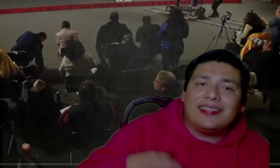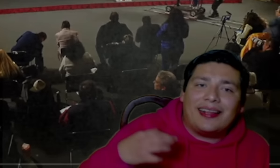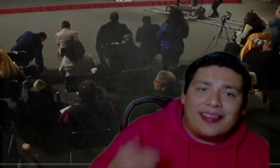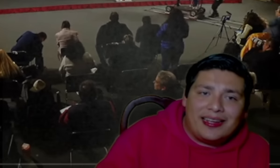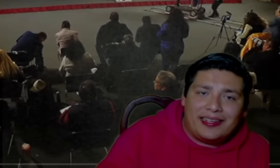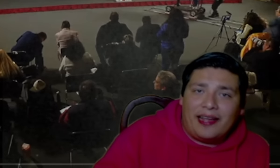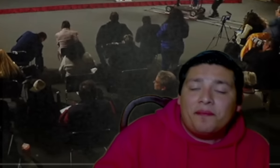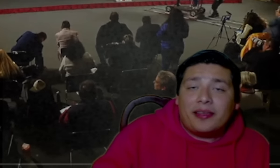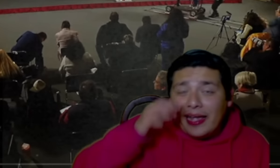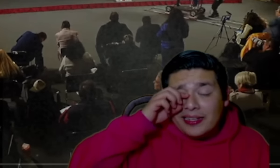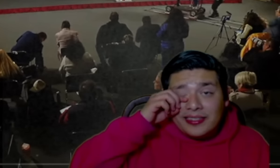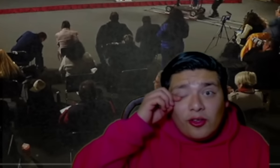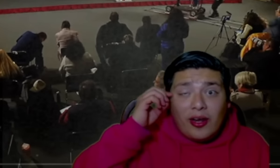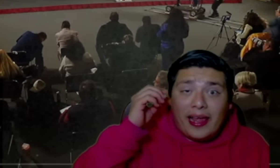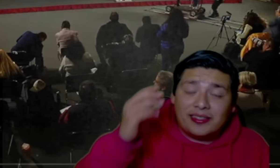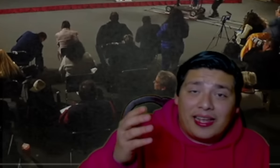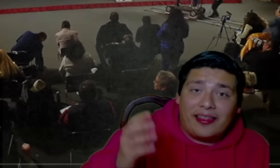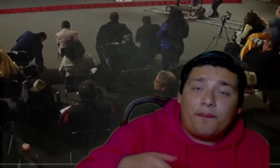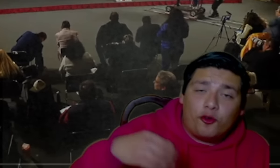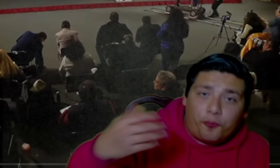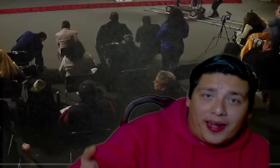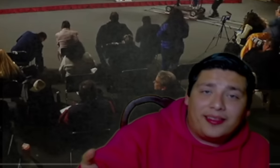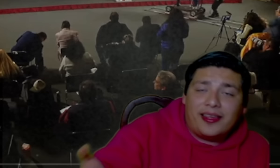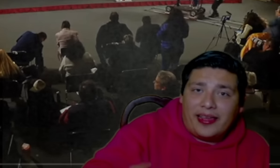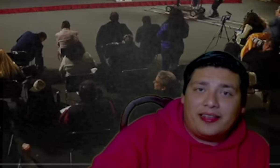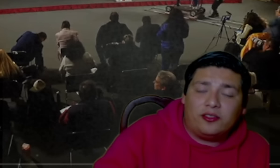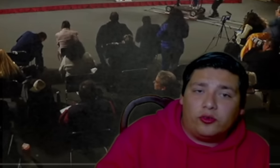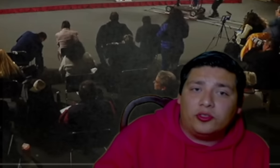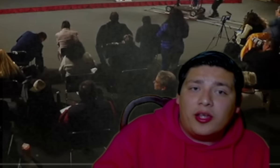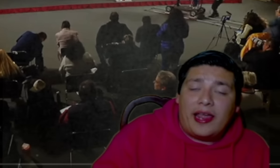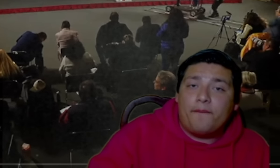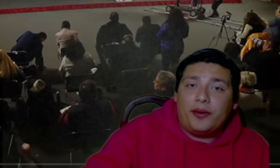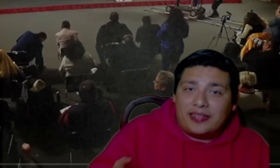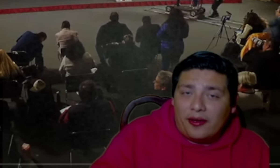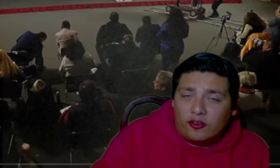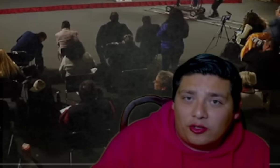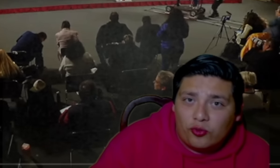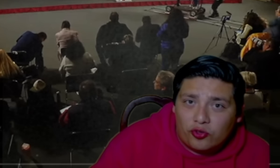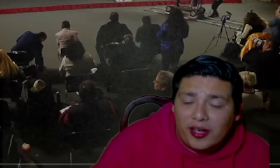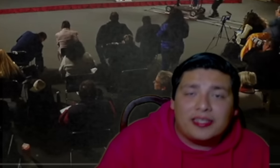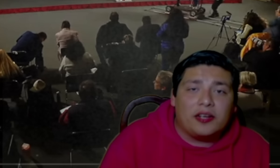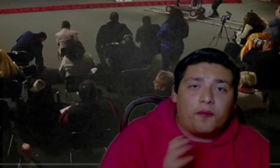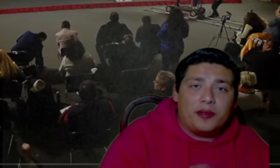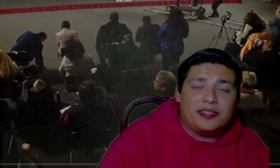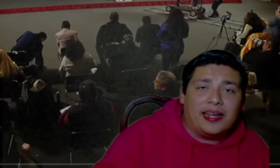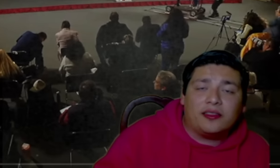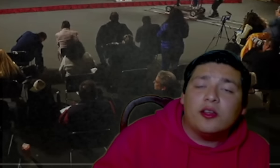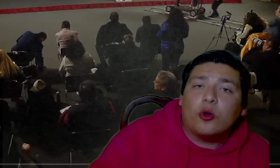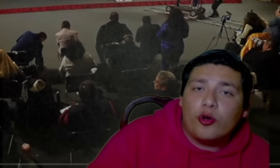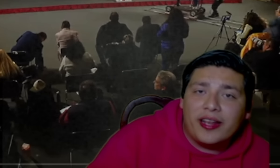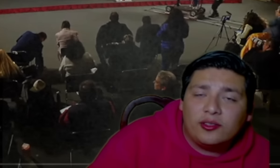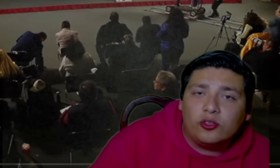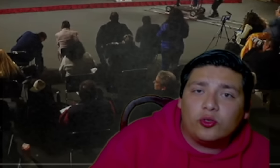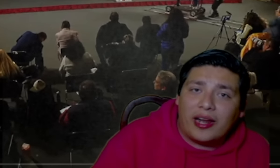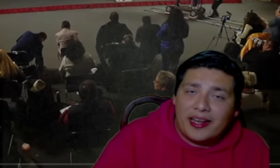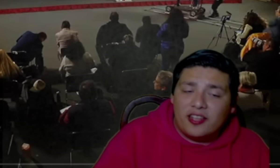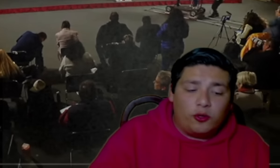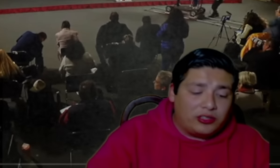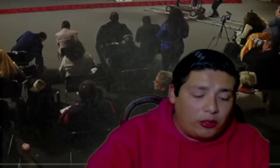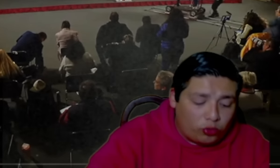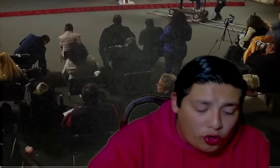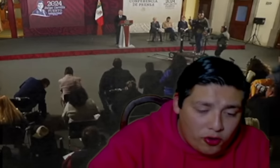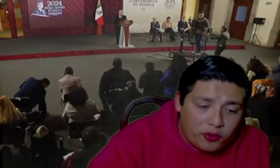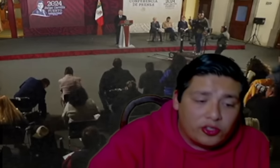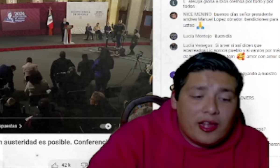una estrategia que ha sido lanzada por parte de estos empresarios machuchones en complicidad con estos